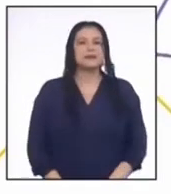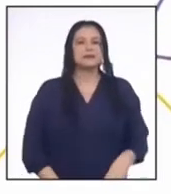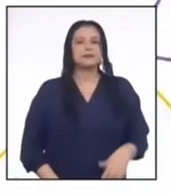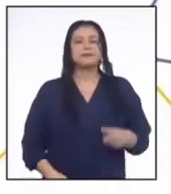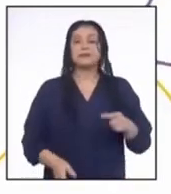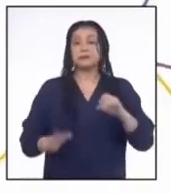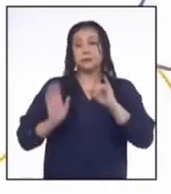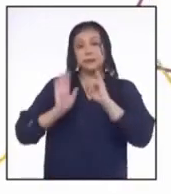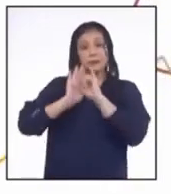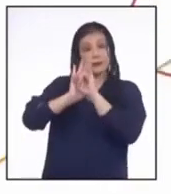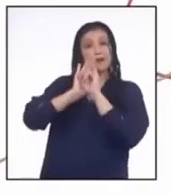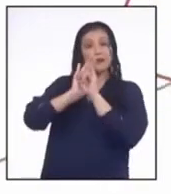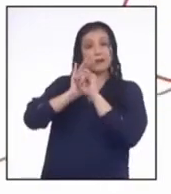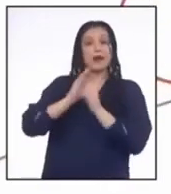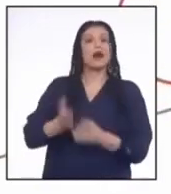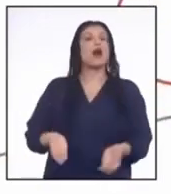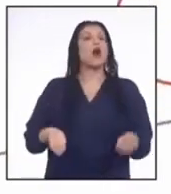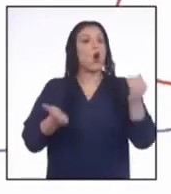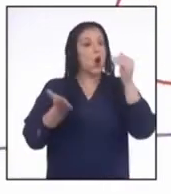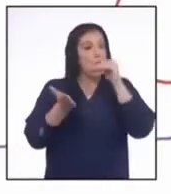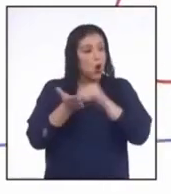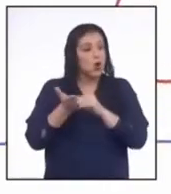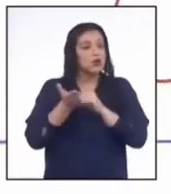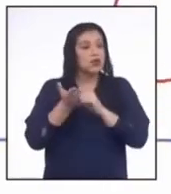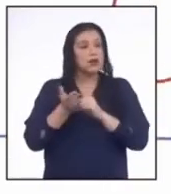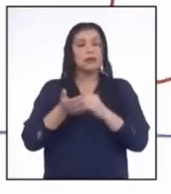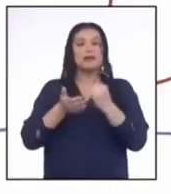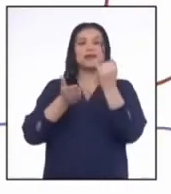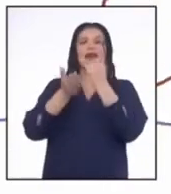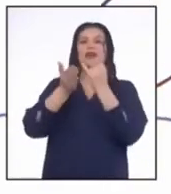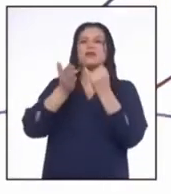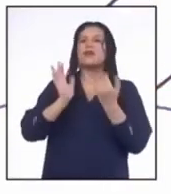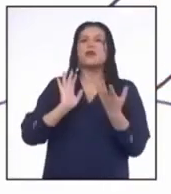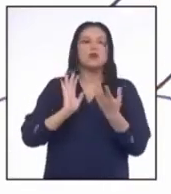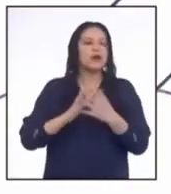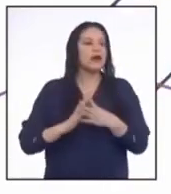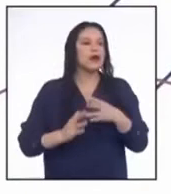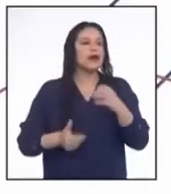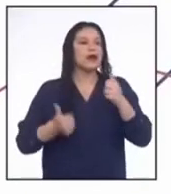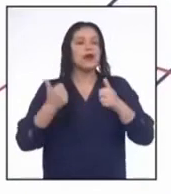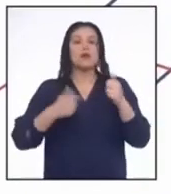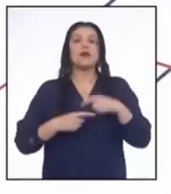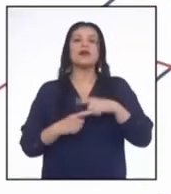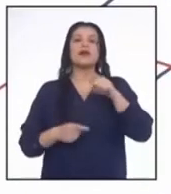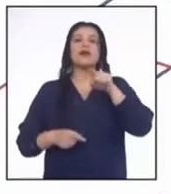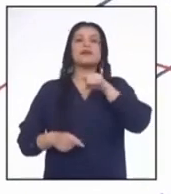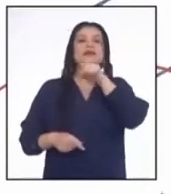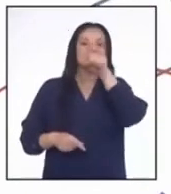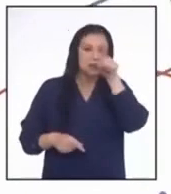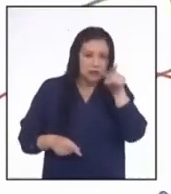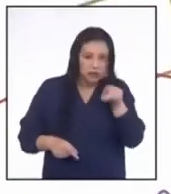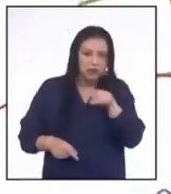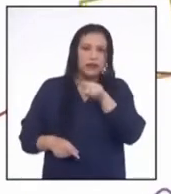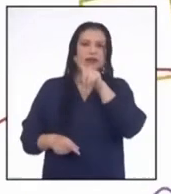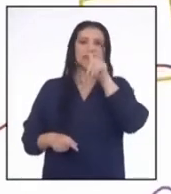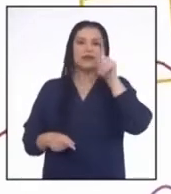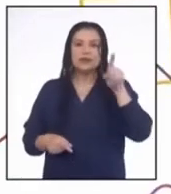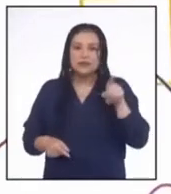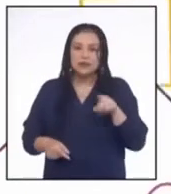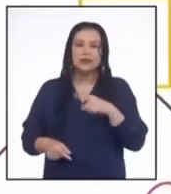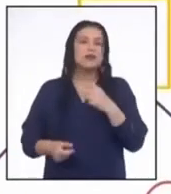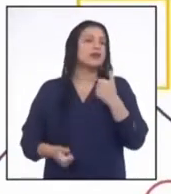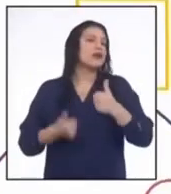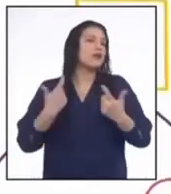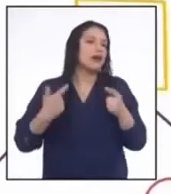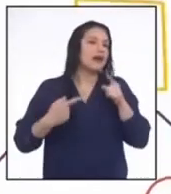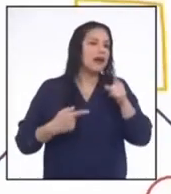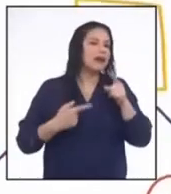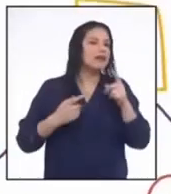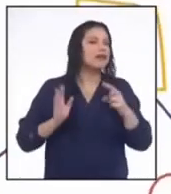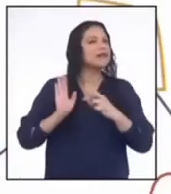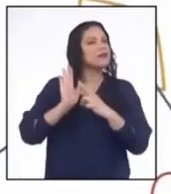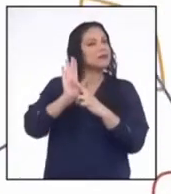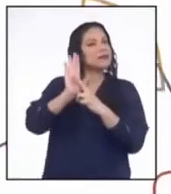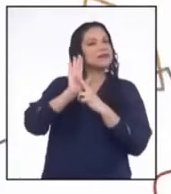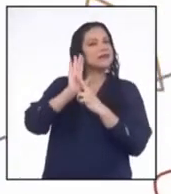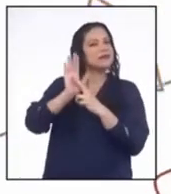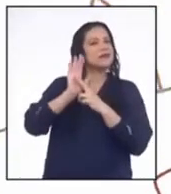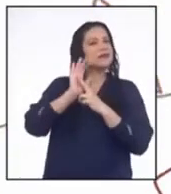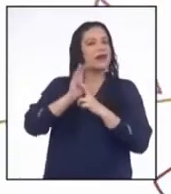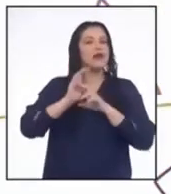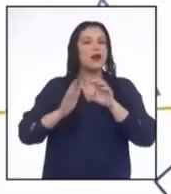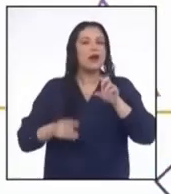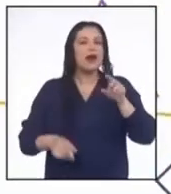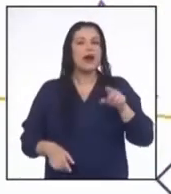Y en la imagen se repite una de las figuras que estudiamos la semana pasada, la circunferencia, que en este caso representa a las